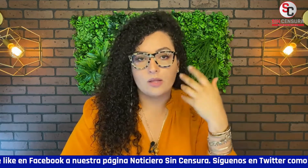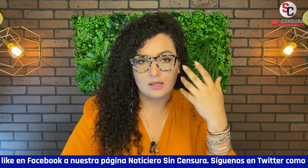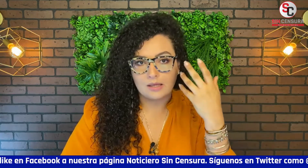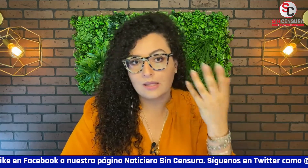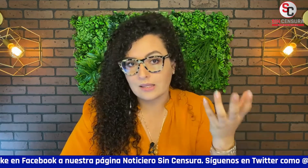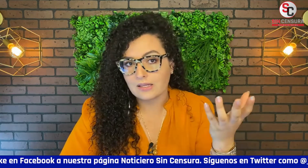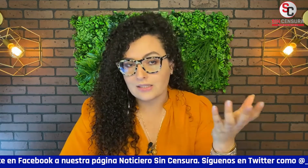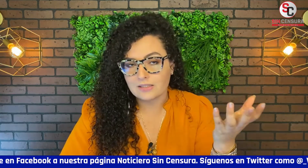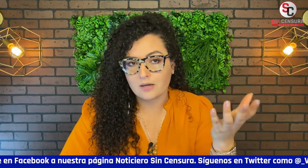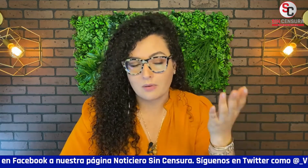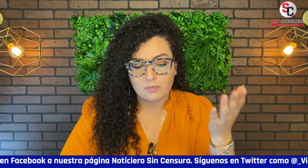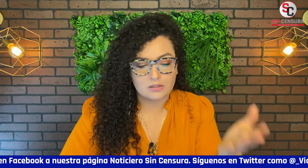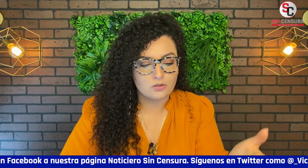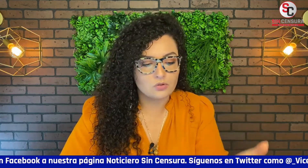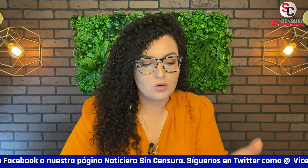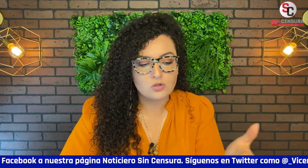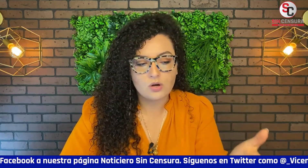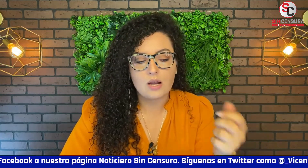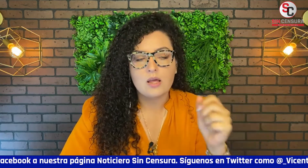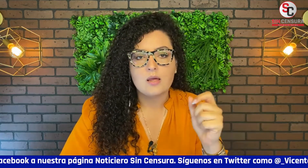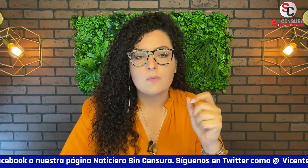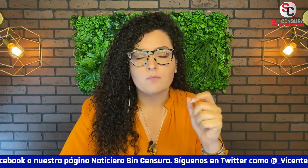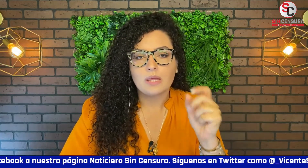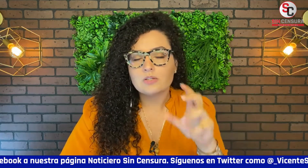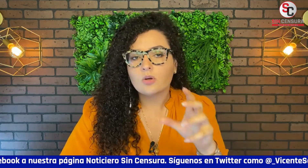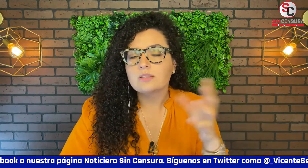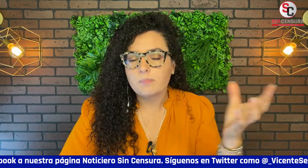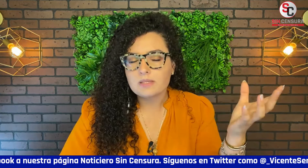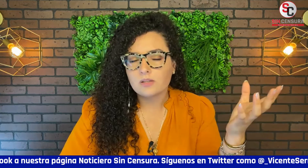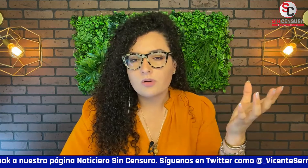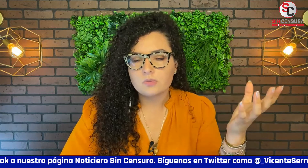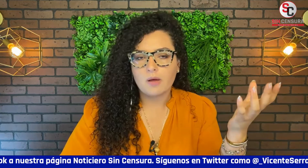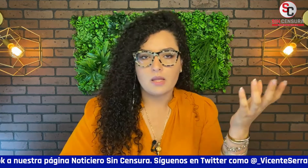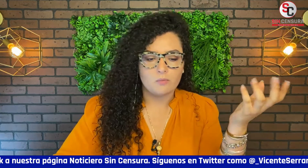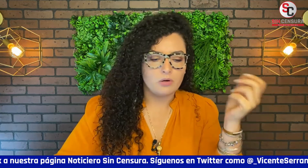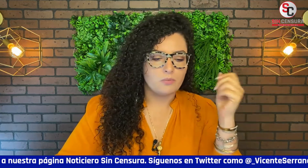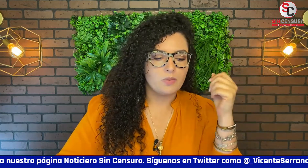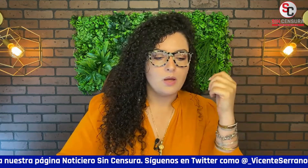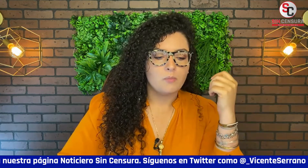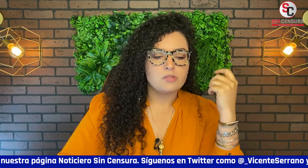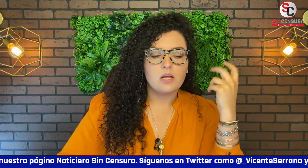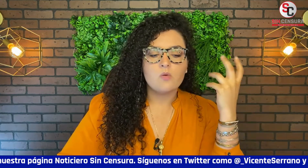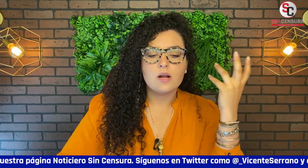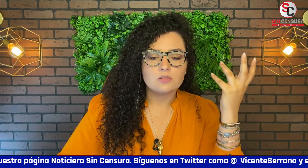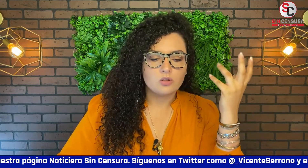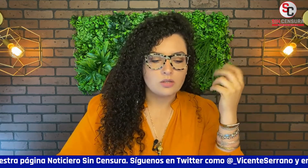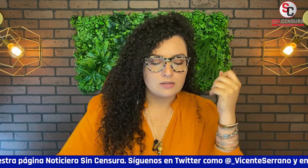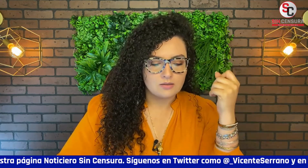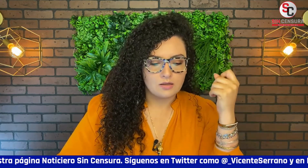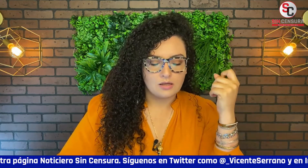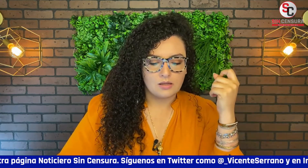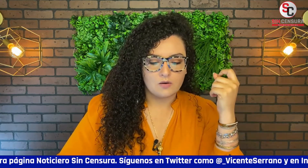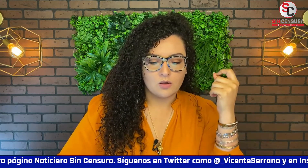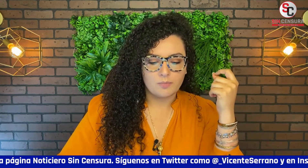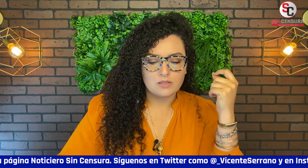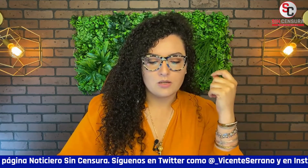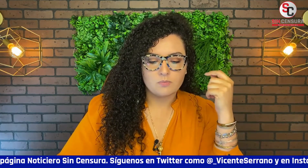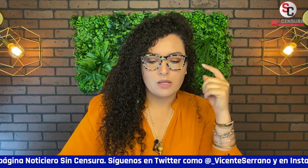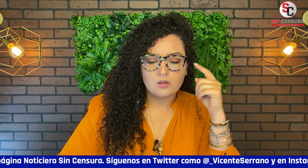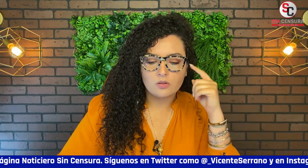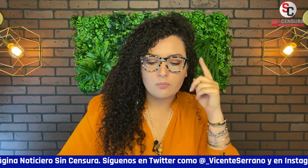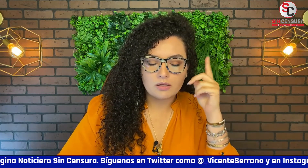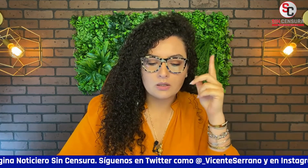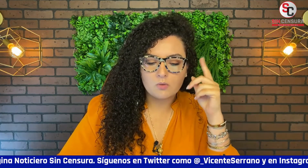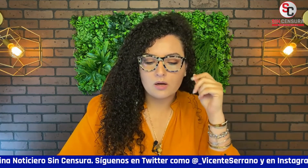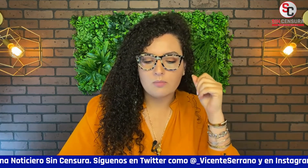quedaba duda de qué intereses sirve el Partido Acción Nacional, ¿qué es lo que está pasando en España? Bueno, pues hay algunas notas de lo que pasa en